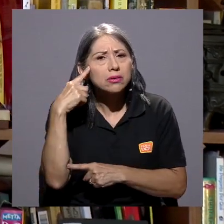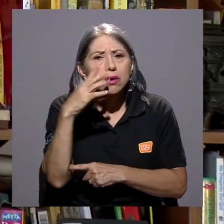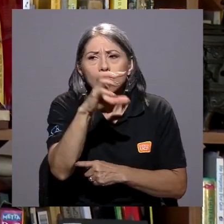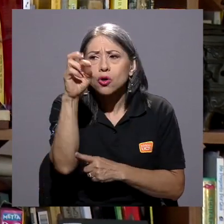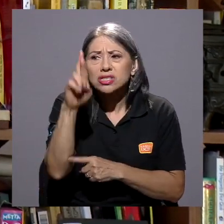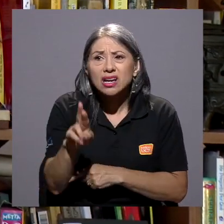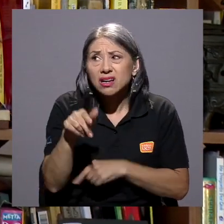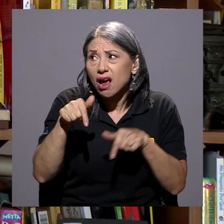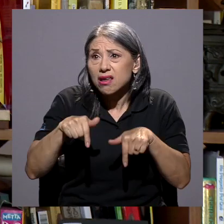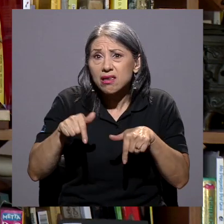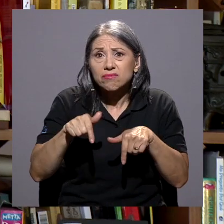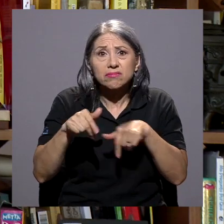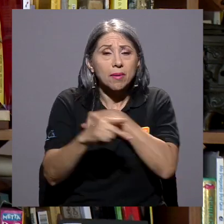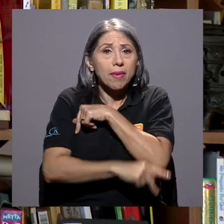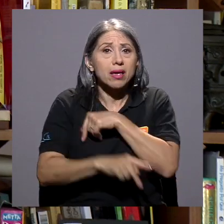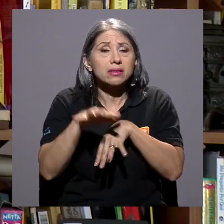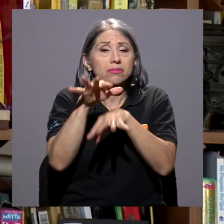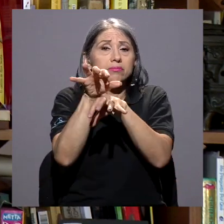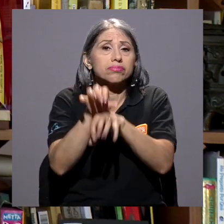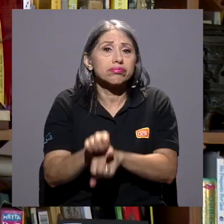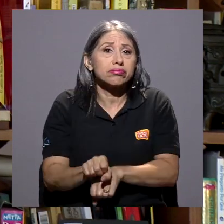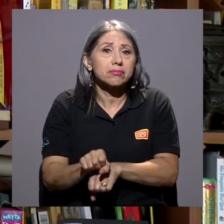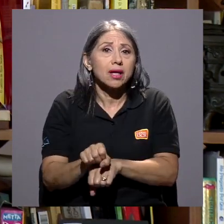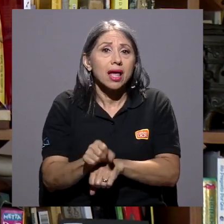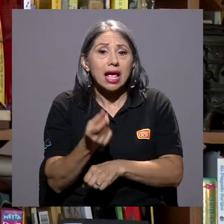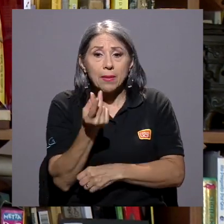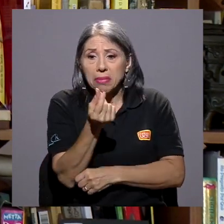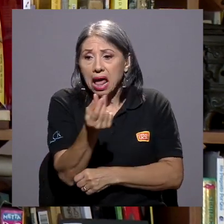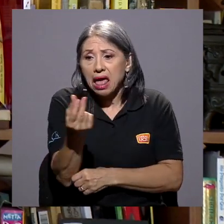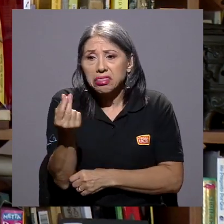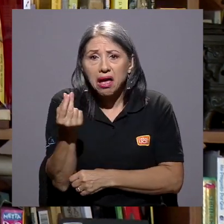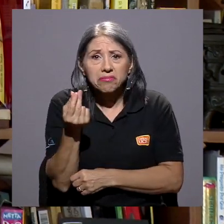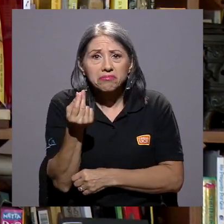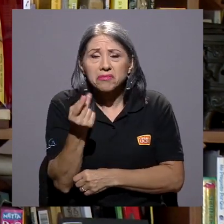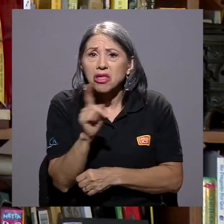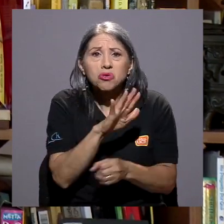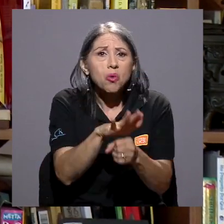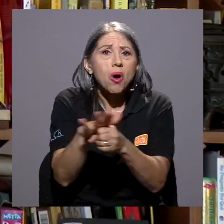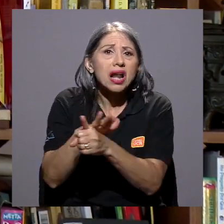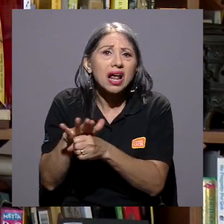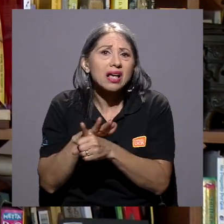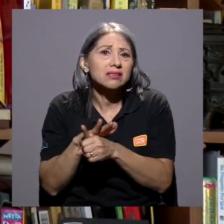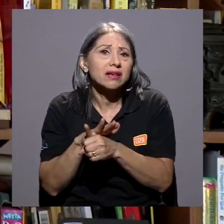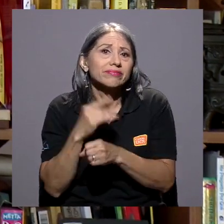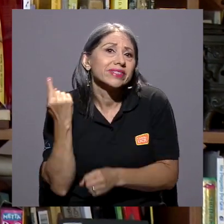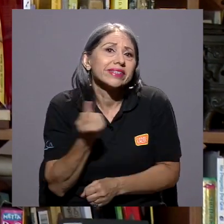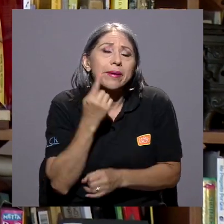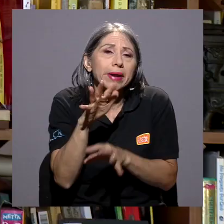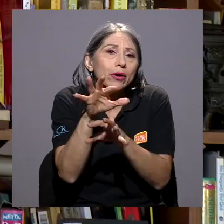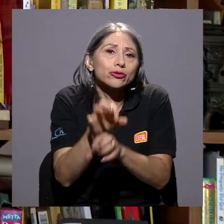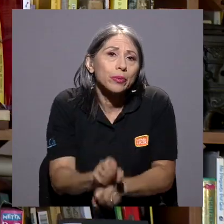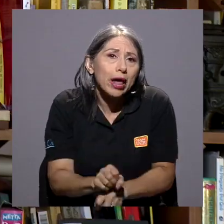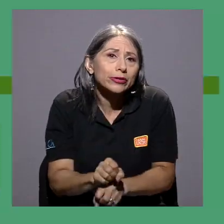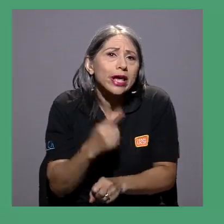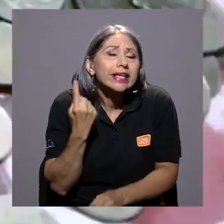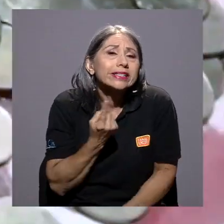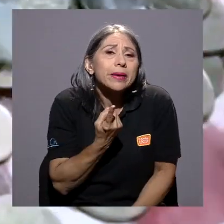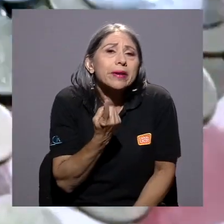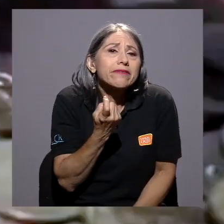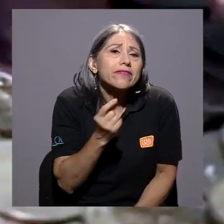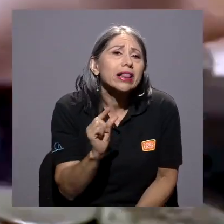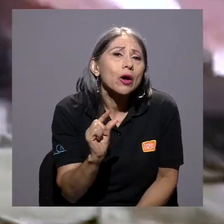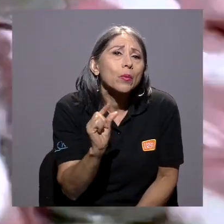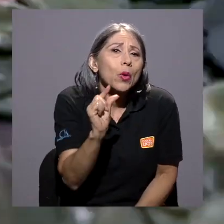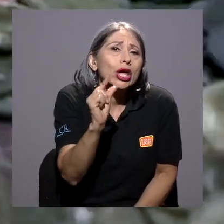es un país en el que nos hemos acostumbrado a que la plata no nos alcance, ¿verdad? A que siempre nos falte